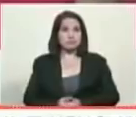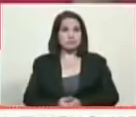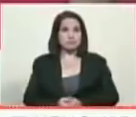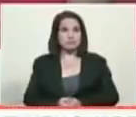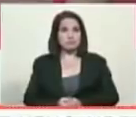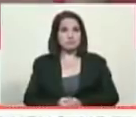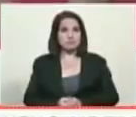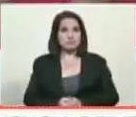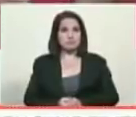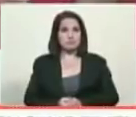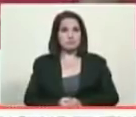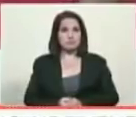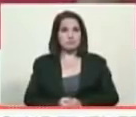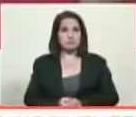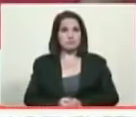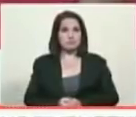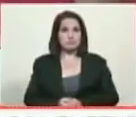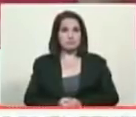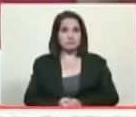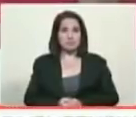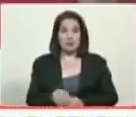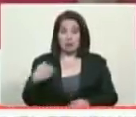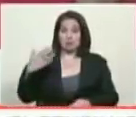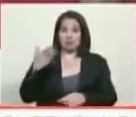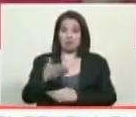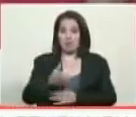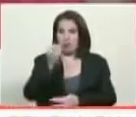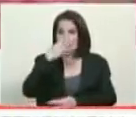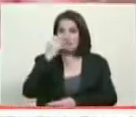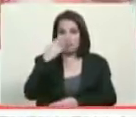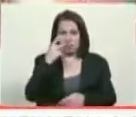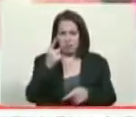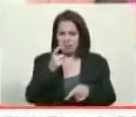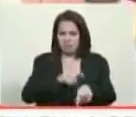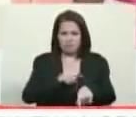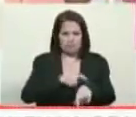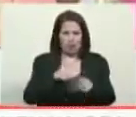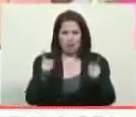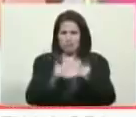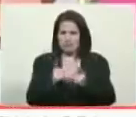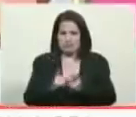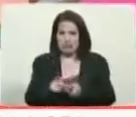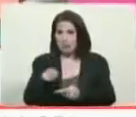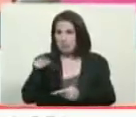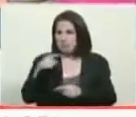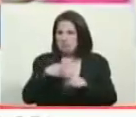Y estuvo en Miraflores, poquito pero estuvo.